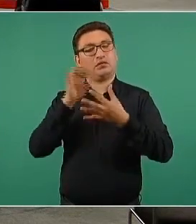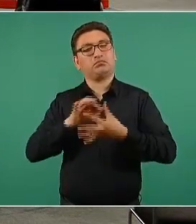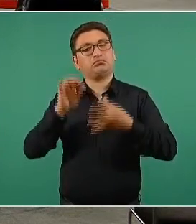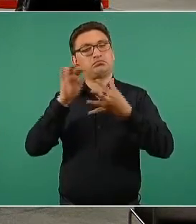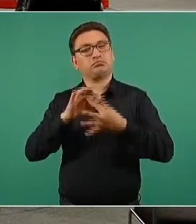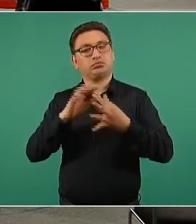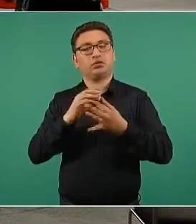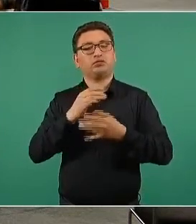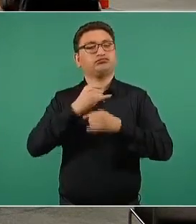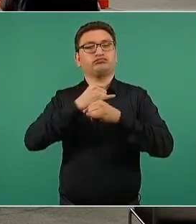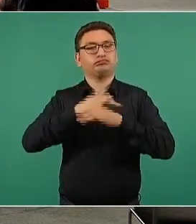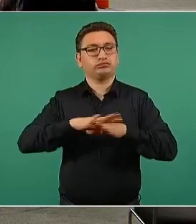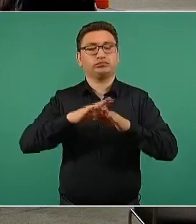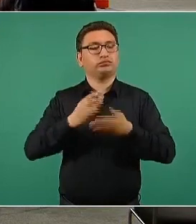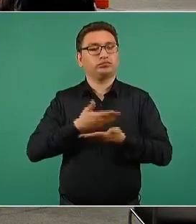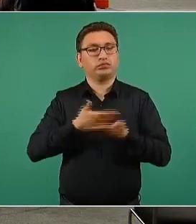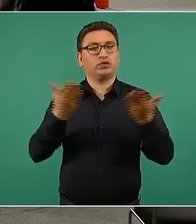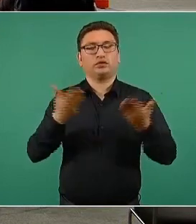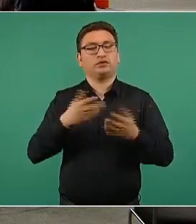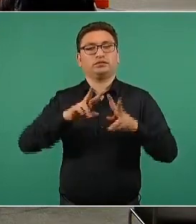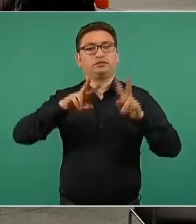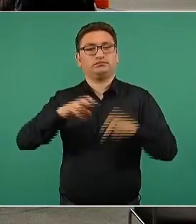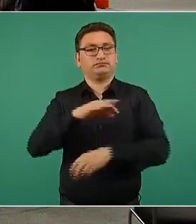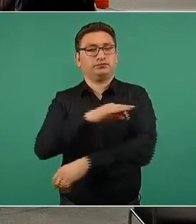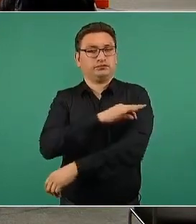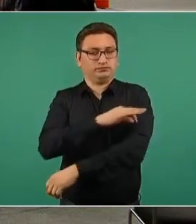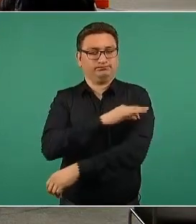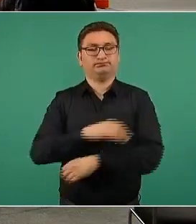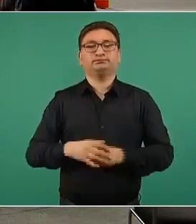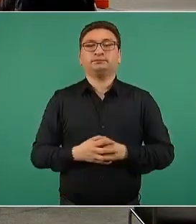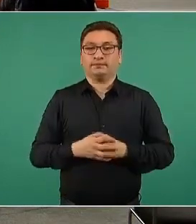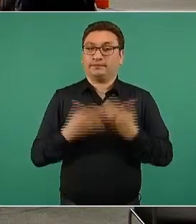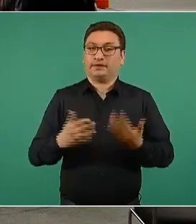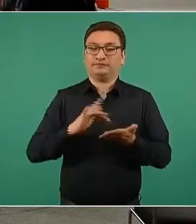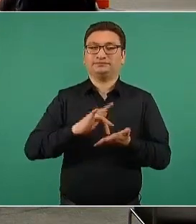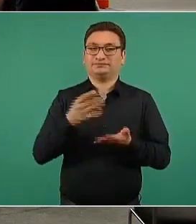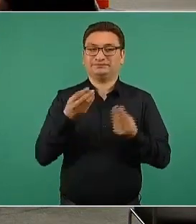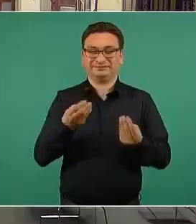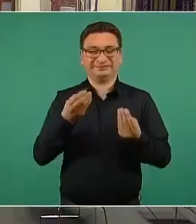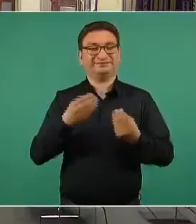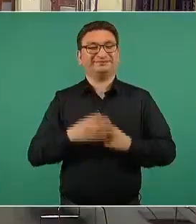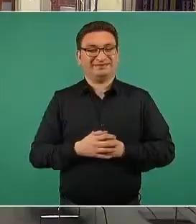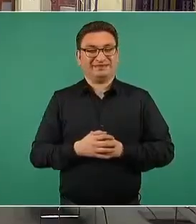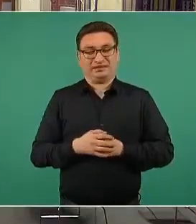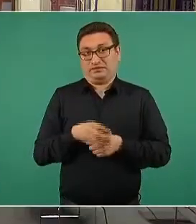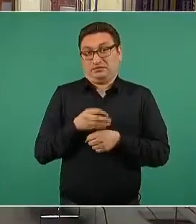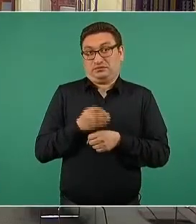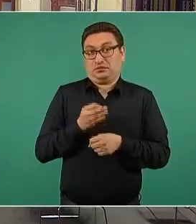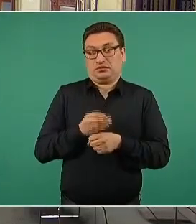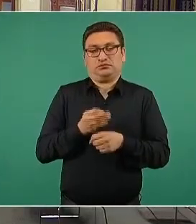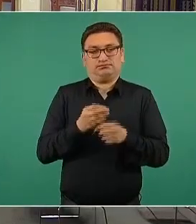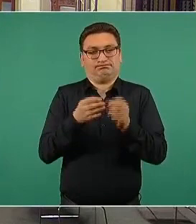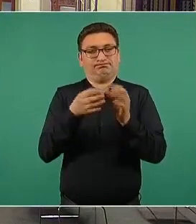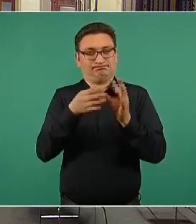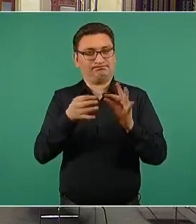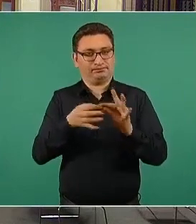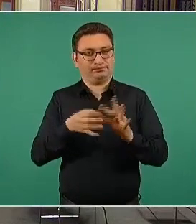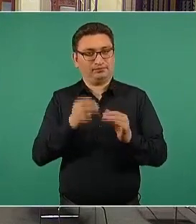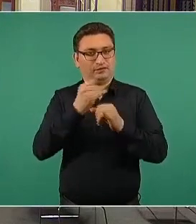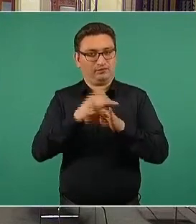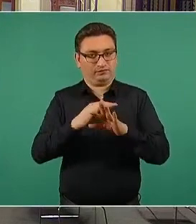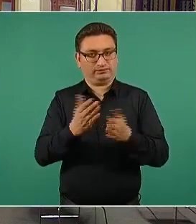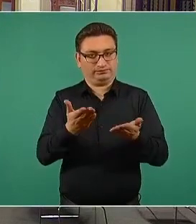apoyarnos con el informe de vacunación. Entonces, pues muchas gracias. Voy a proceder entonces a dar el